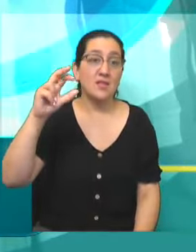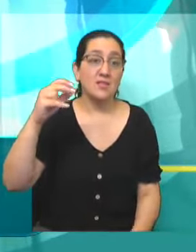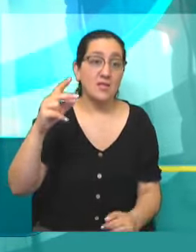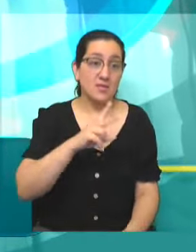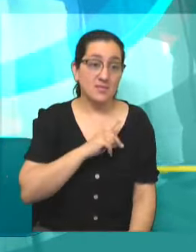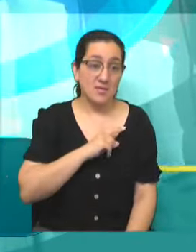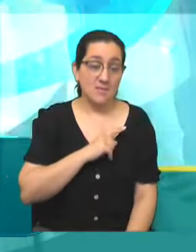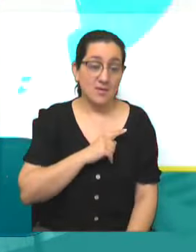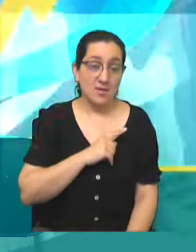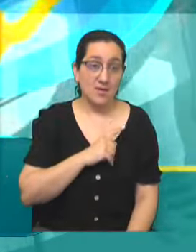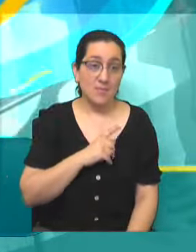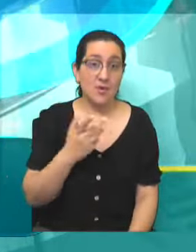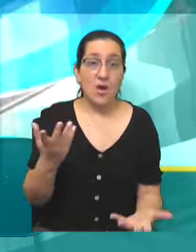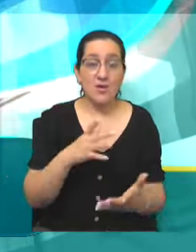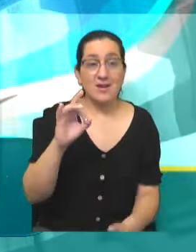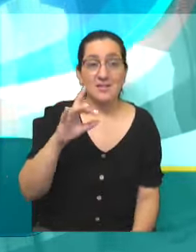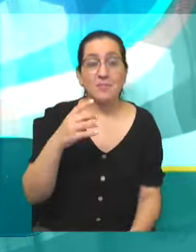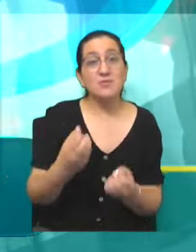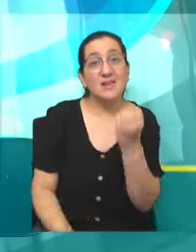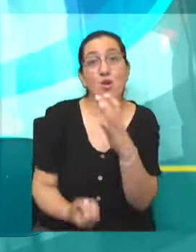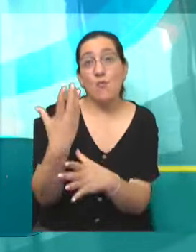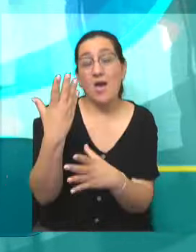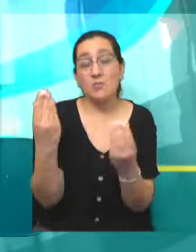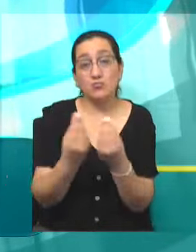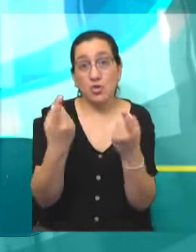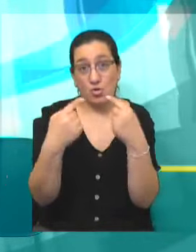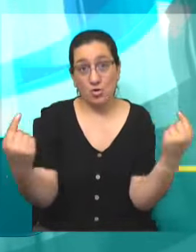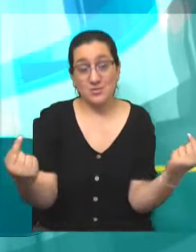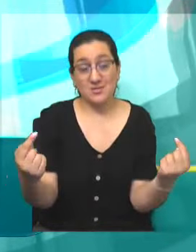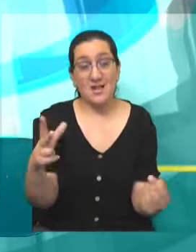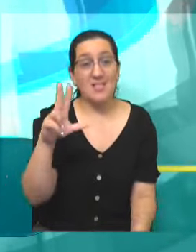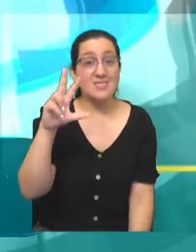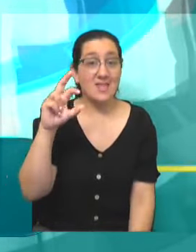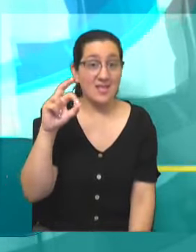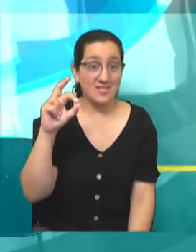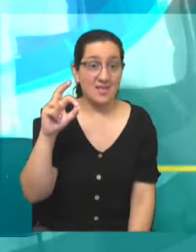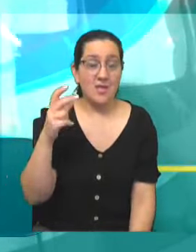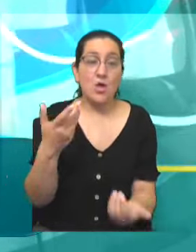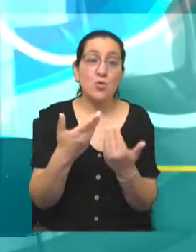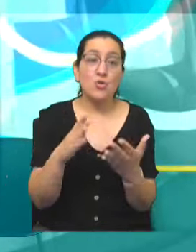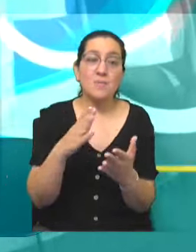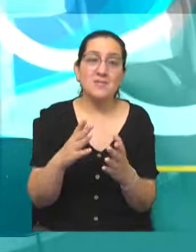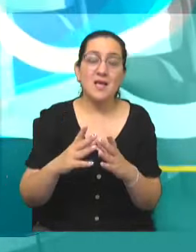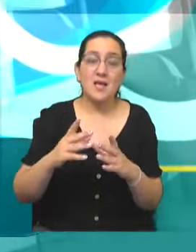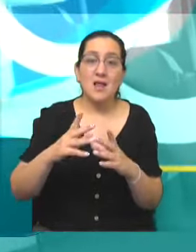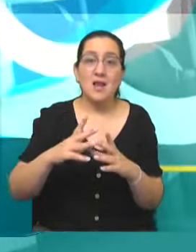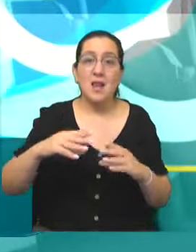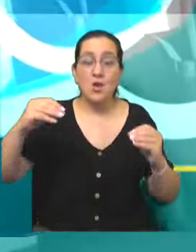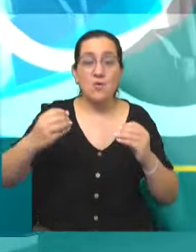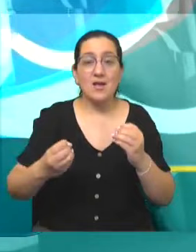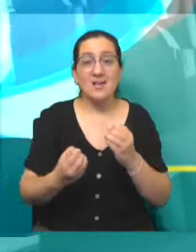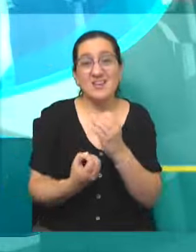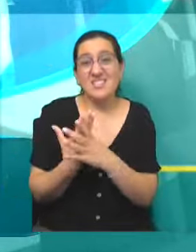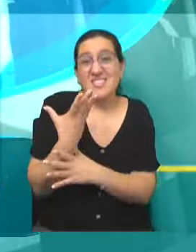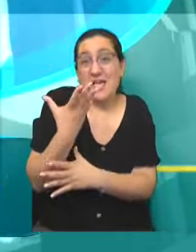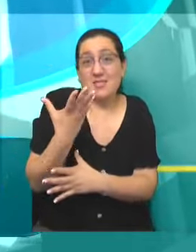ahora el 15. Sí. O sea que vamos a estar renovando mucha cosa. O sea que arrancamos el año con cuando empieza la creciente, o sea, la mayor fuerza de creciente